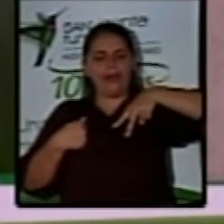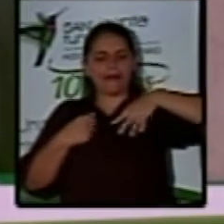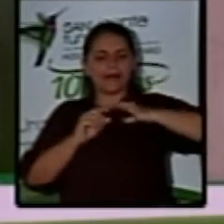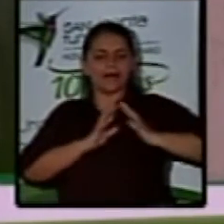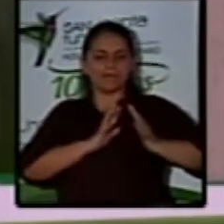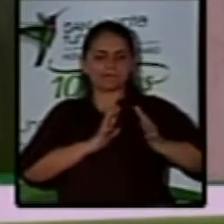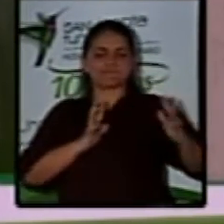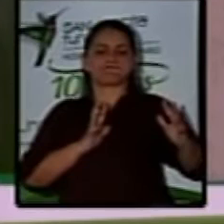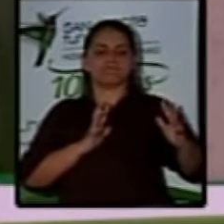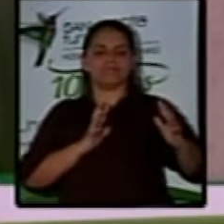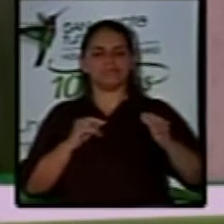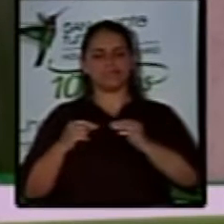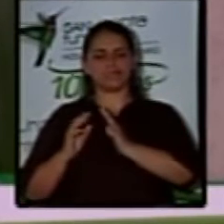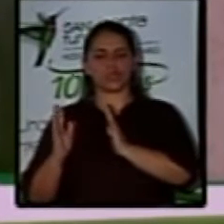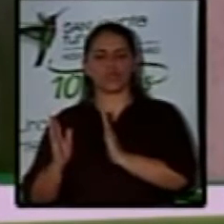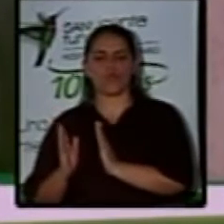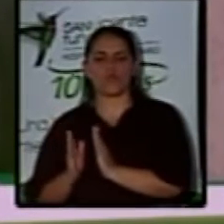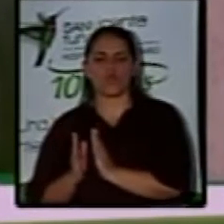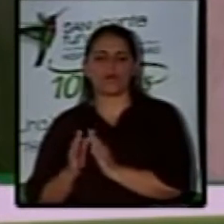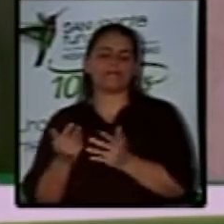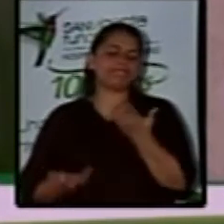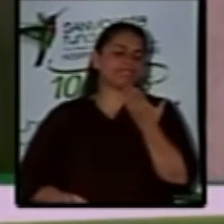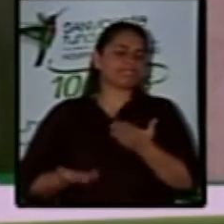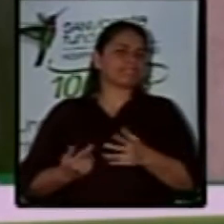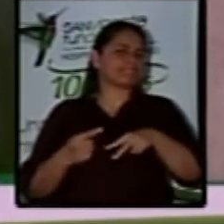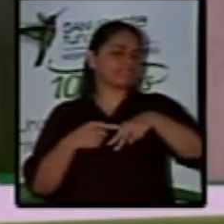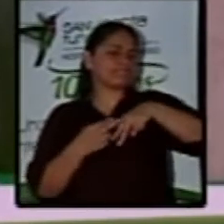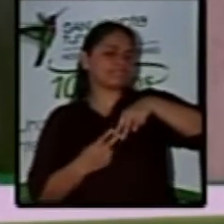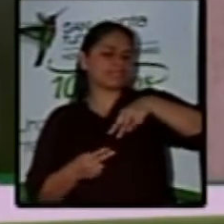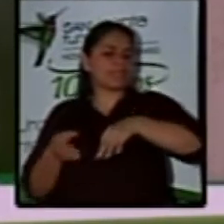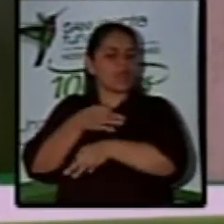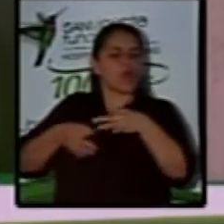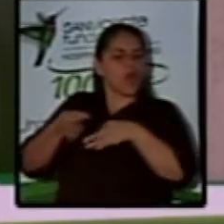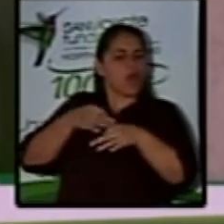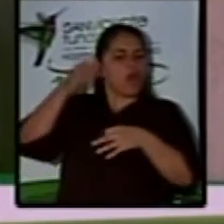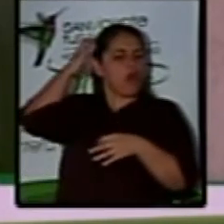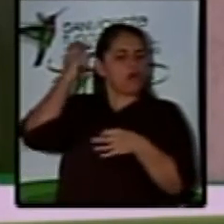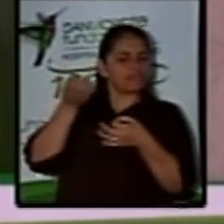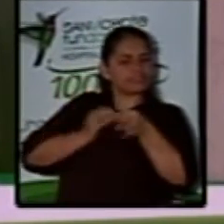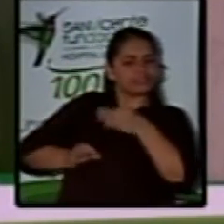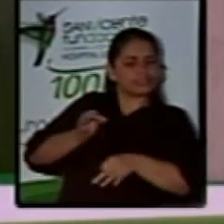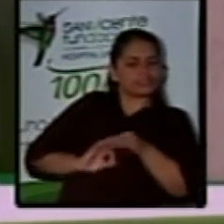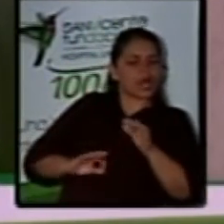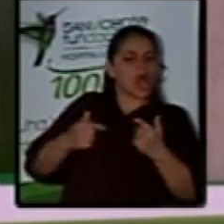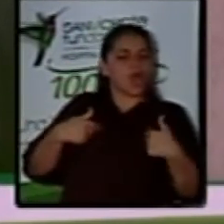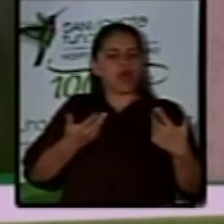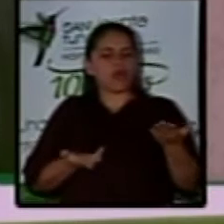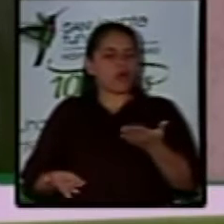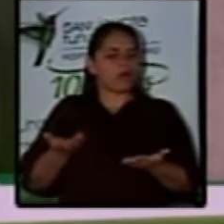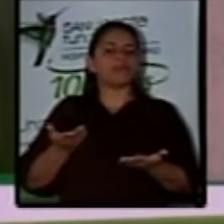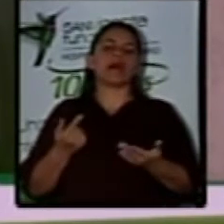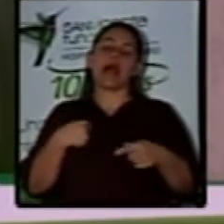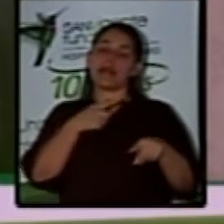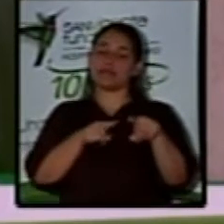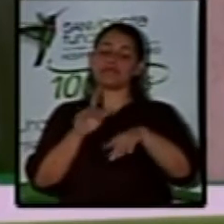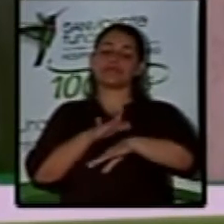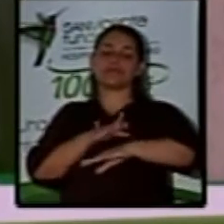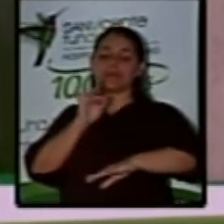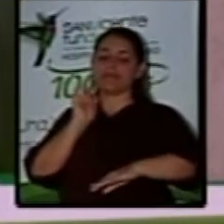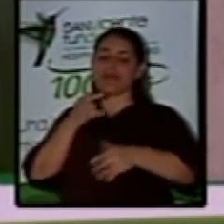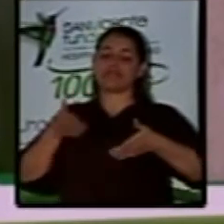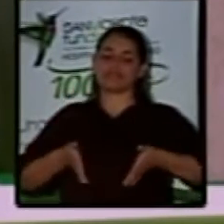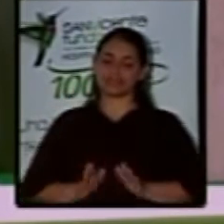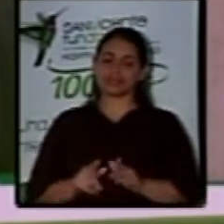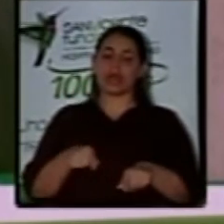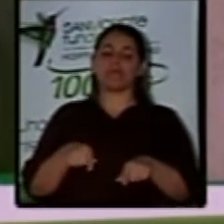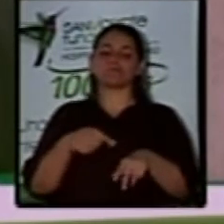ausencia del sistema venoso profundo a través de múltiples colaterales venosas superficiales. Por esto estas personas a muy temprana edad desde el